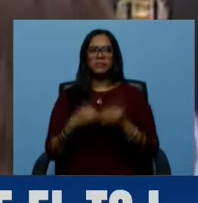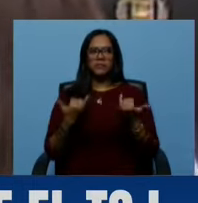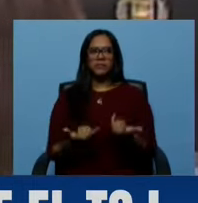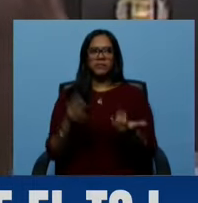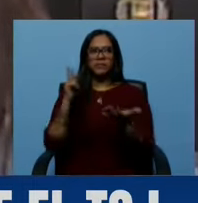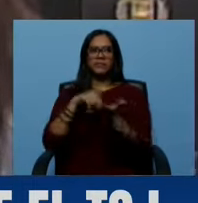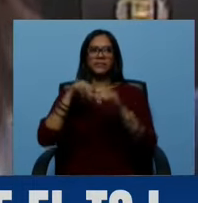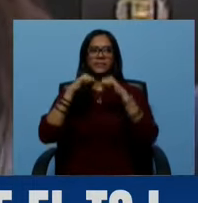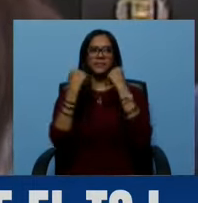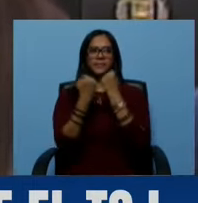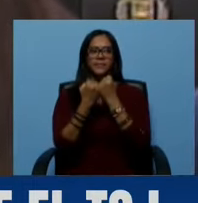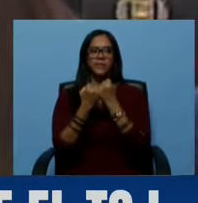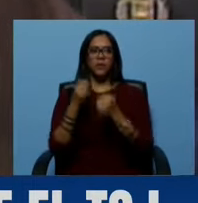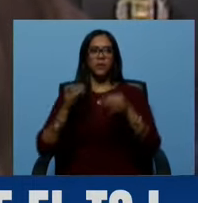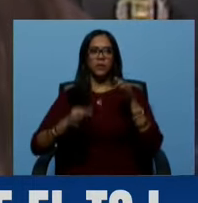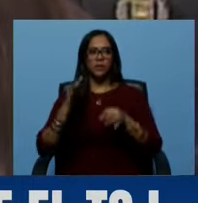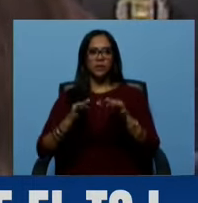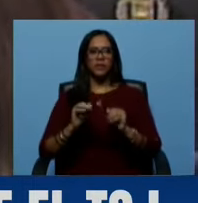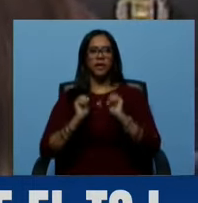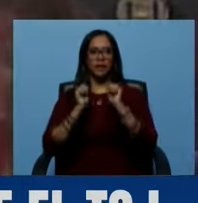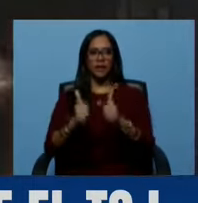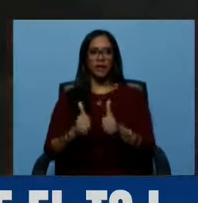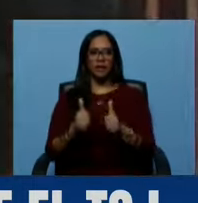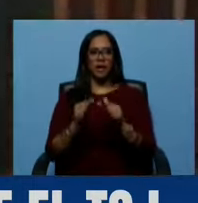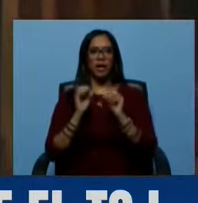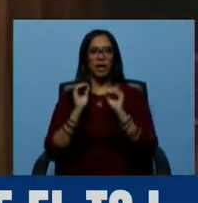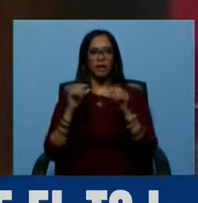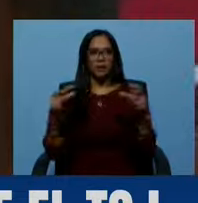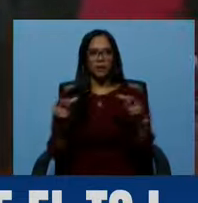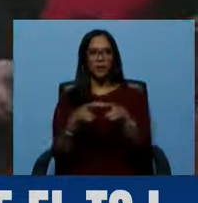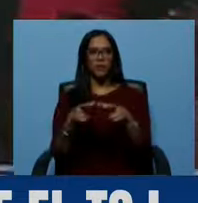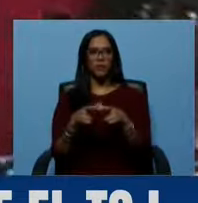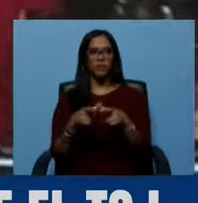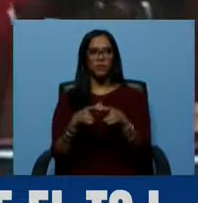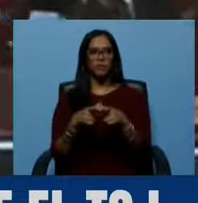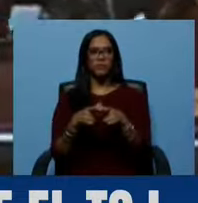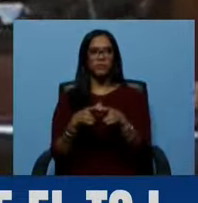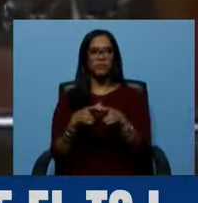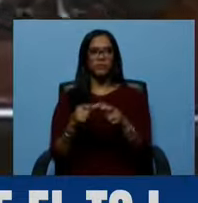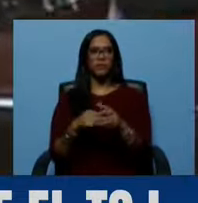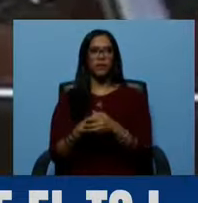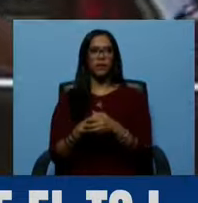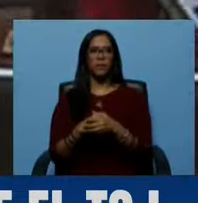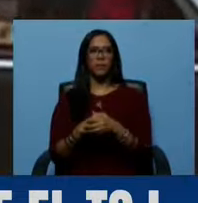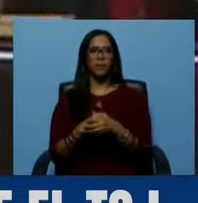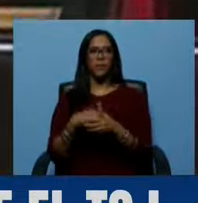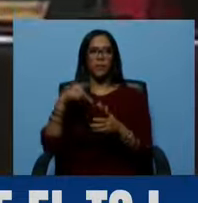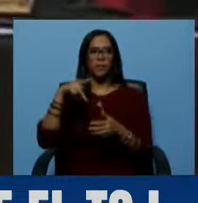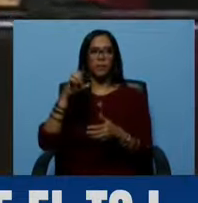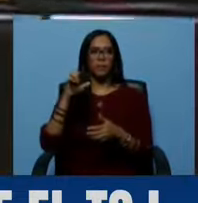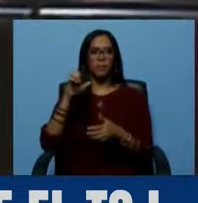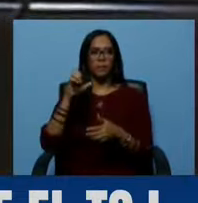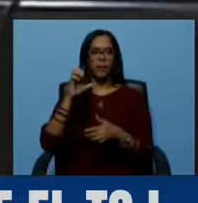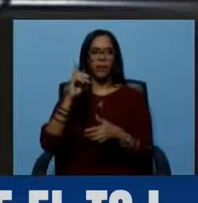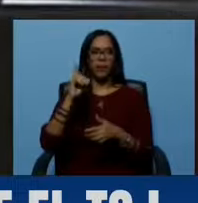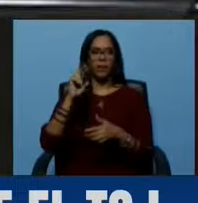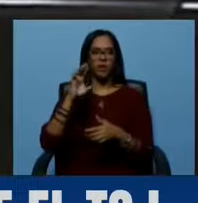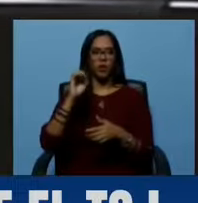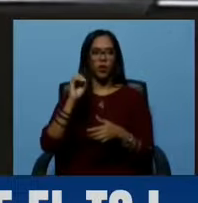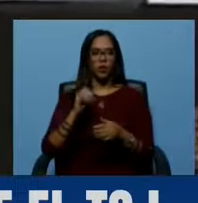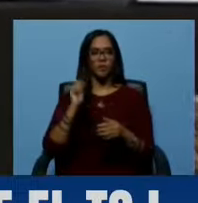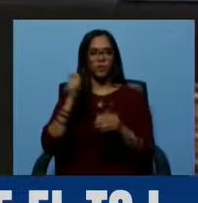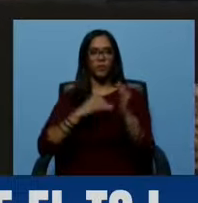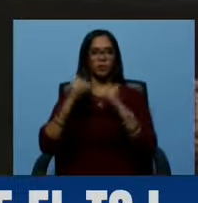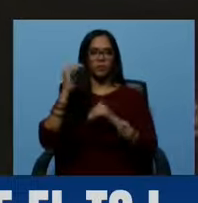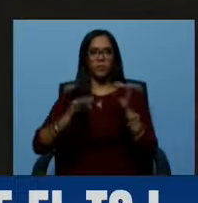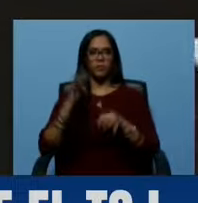sala los magistrados y se va a dar inicio a esta audiencia, a esta comparecencia por parte de Pedro Belis ante el Tribunal Supremo